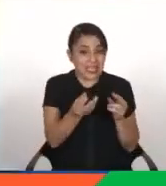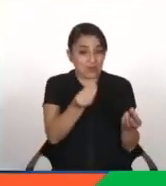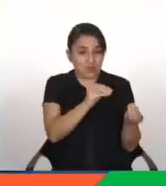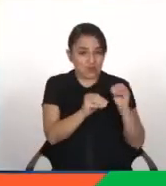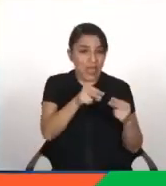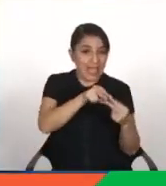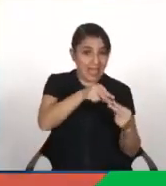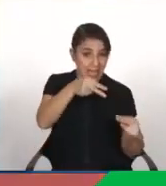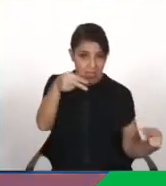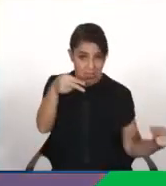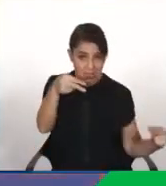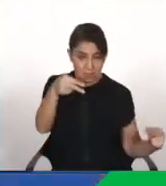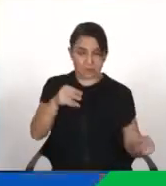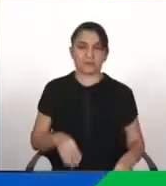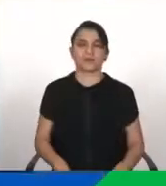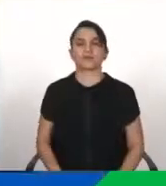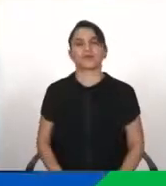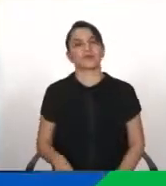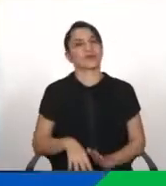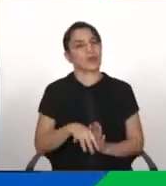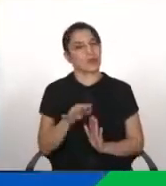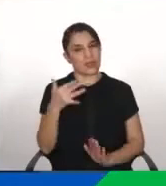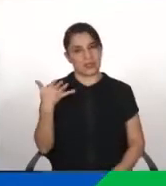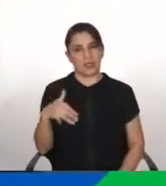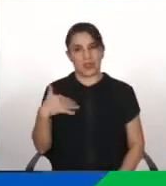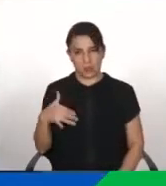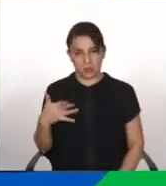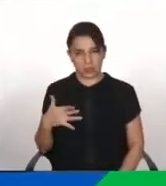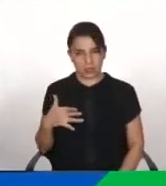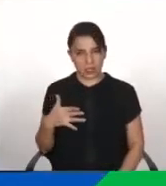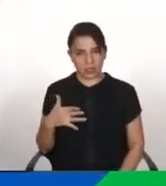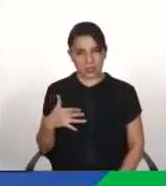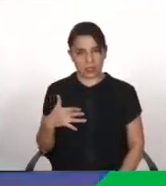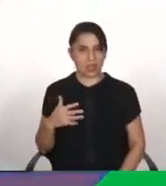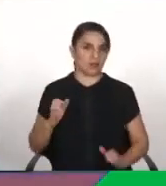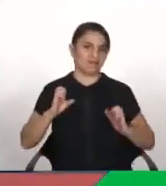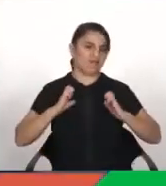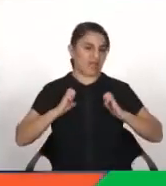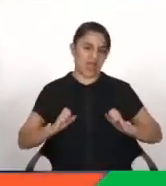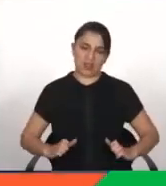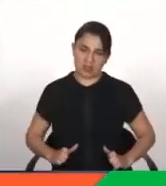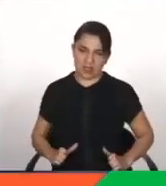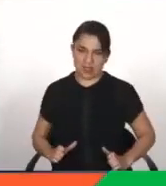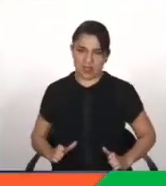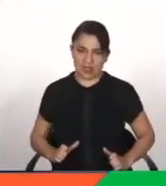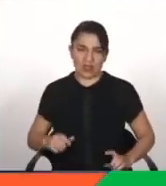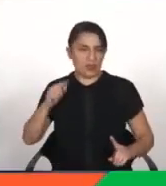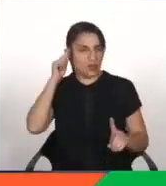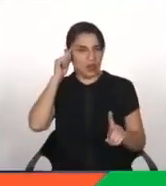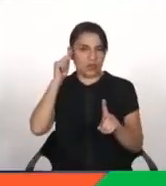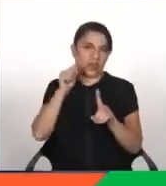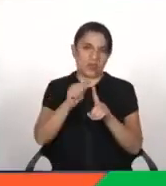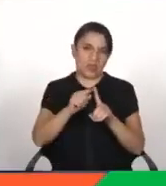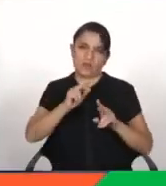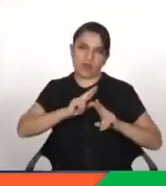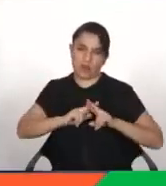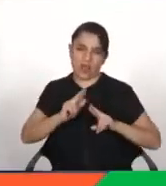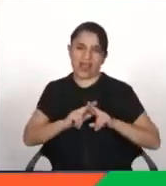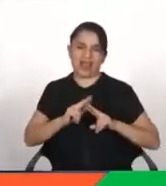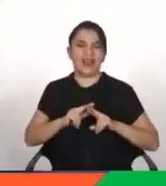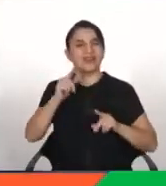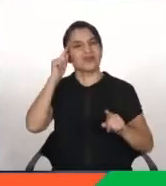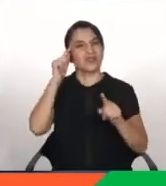lo más importante es que se utilice, pues eso, de forma ética y sobre todo para fines que sean necesarios,